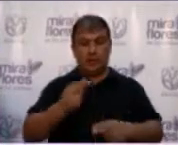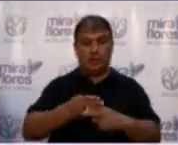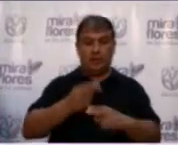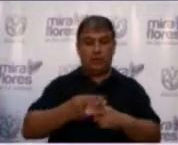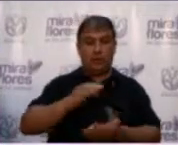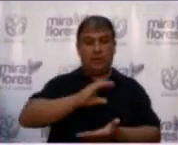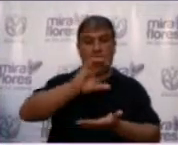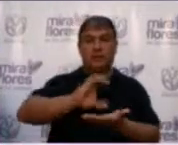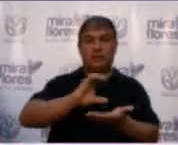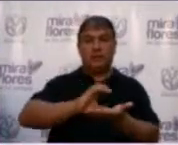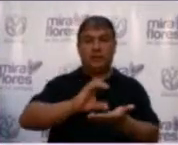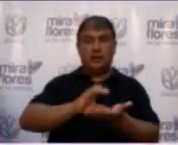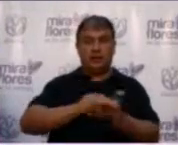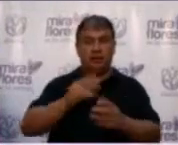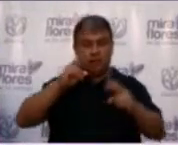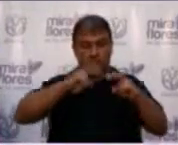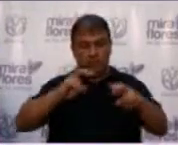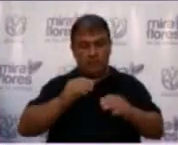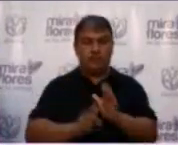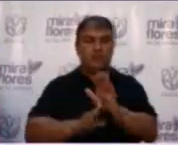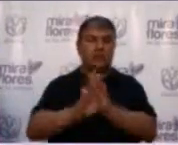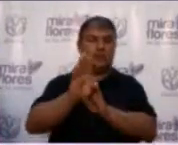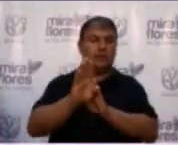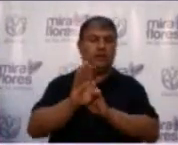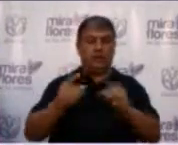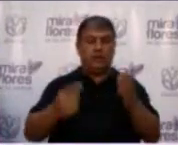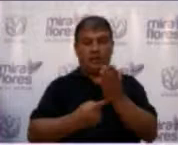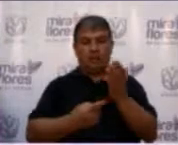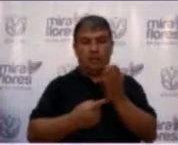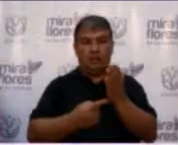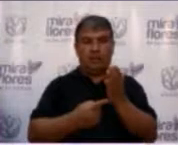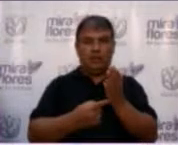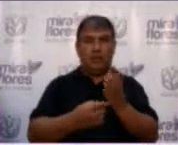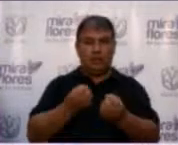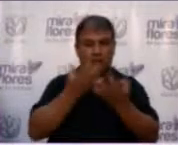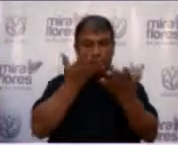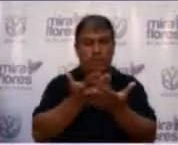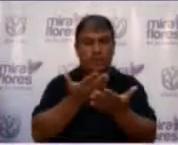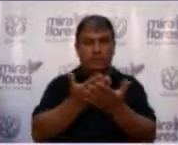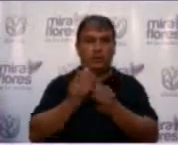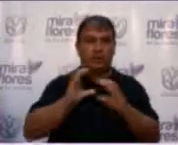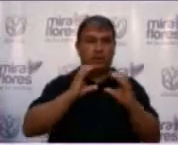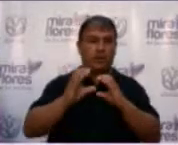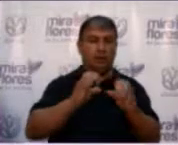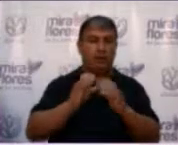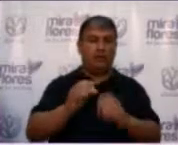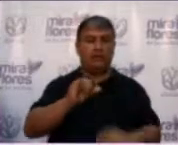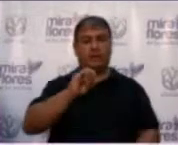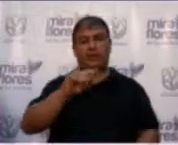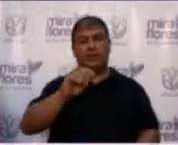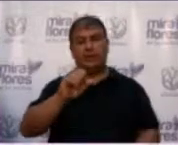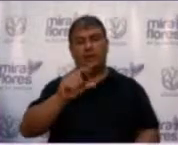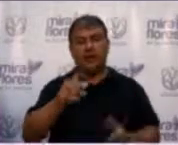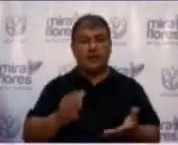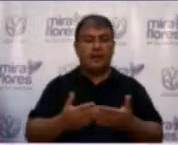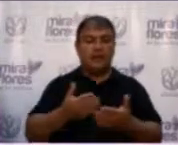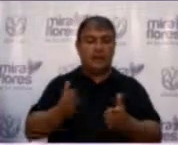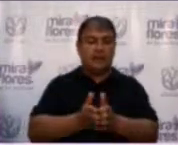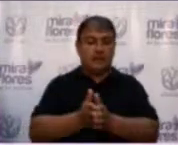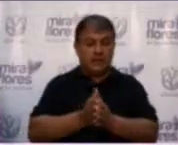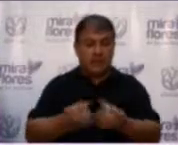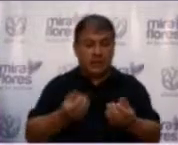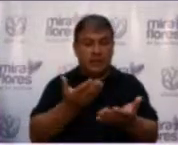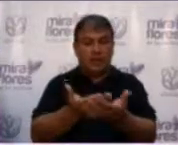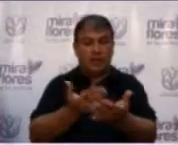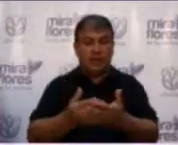del Centro de Investigación y Desarrollo en Tecnologías de la Información y las Comunicaciones Intel, deseamos